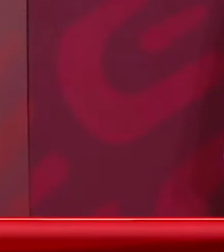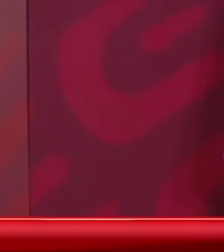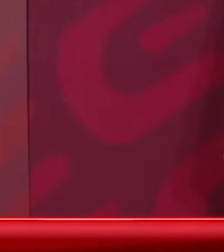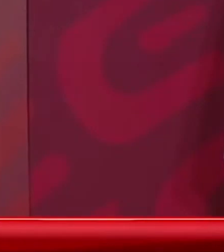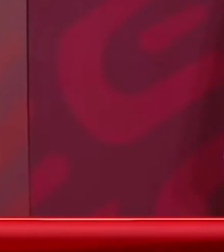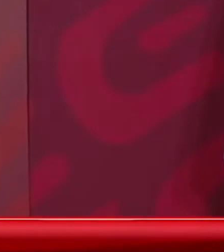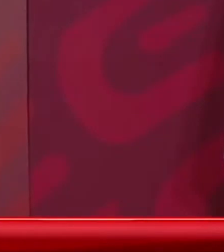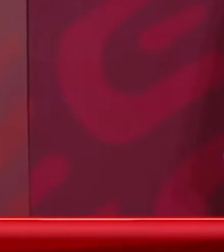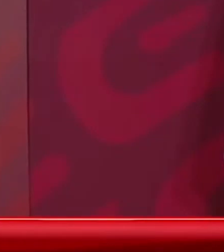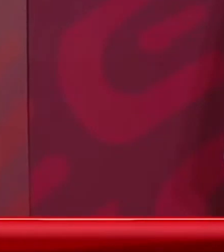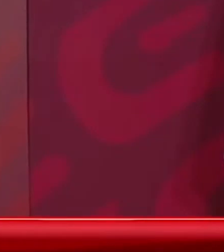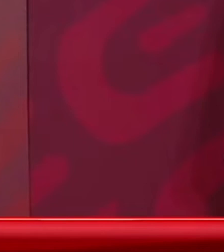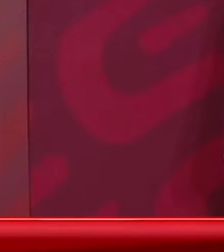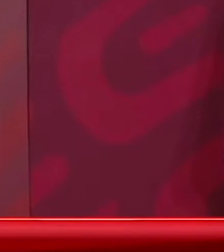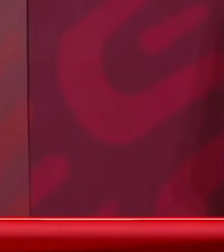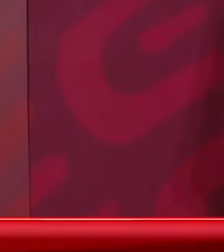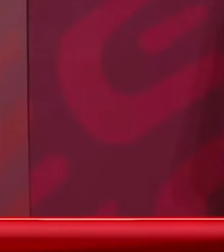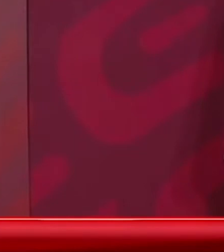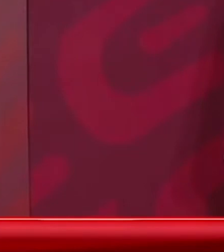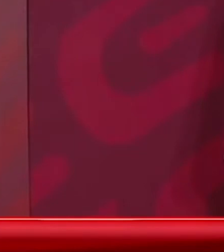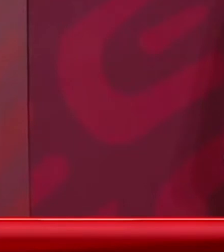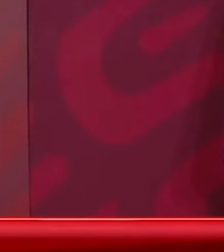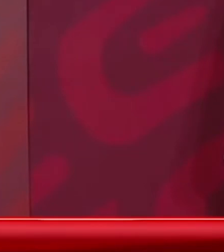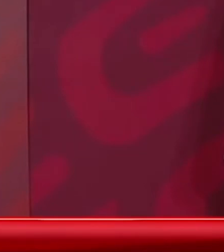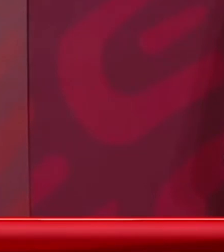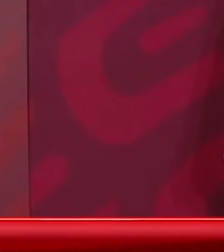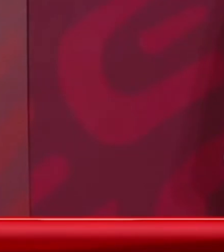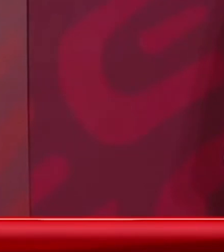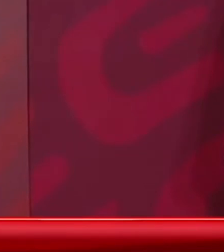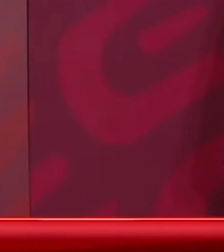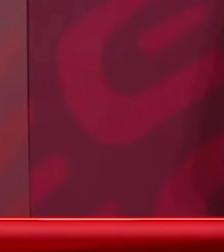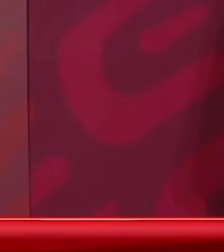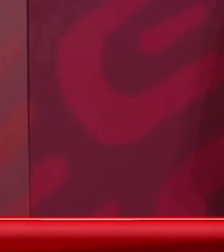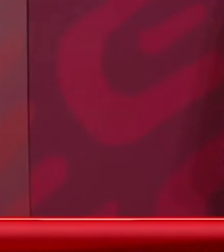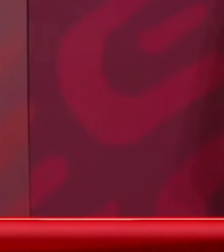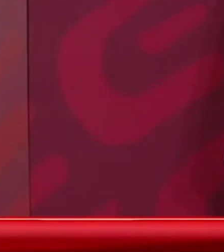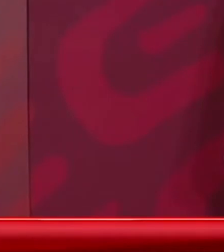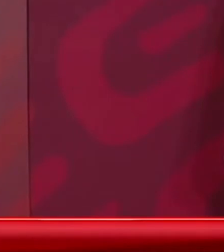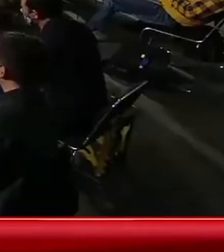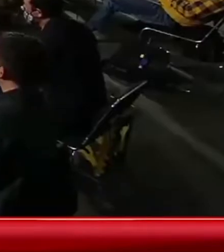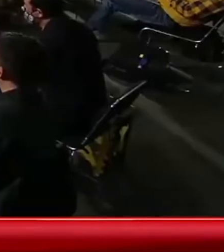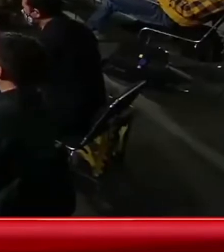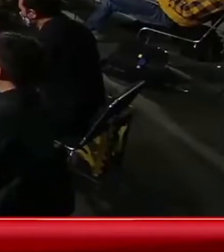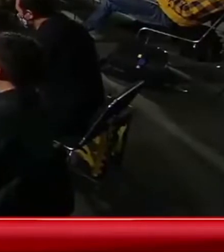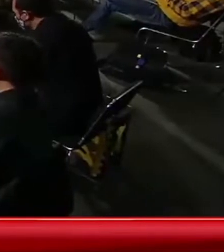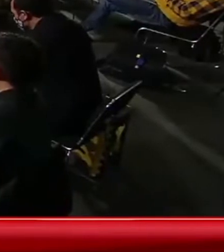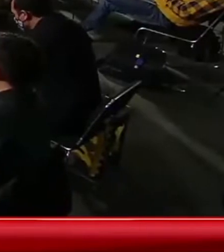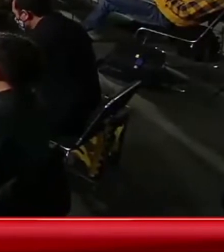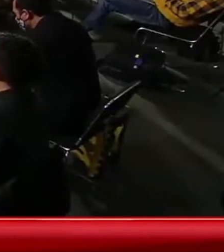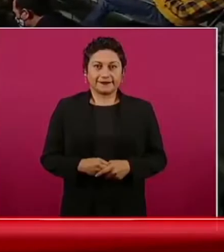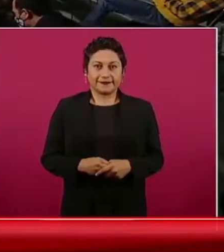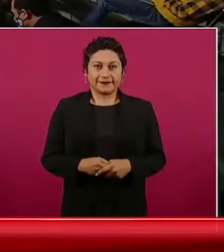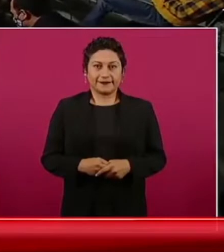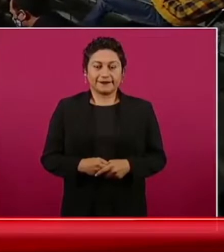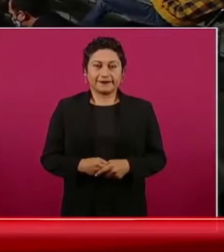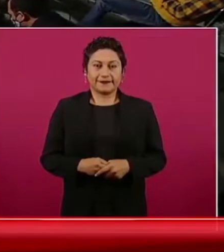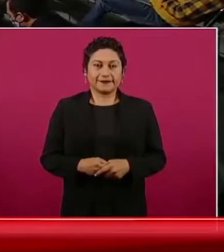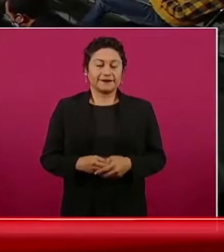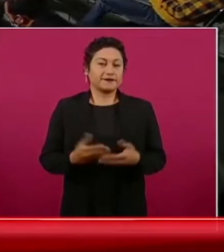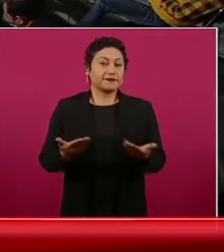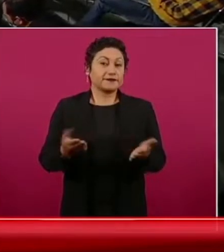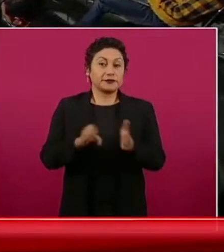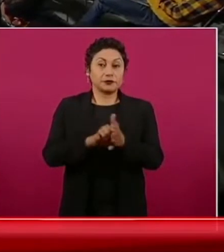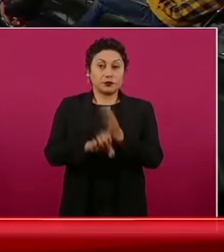que se aplican en todos lados en el pensamiento conservador, en el caso de México